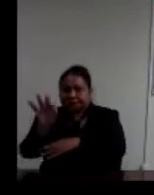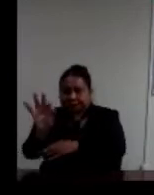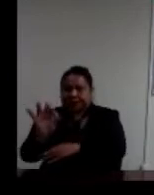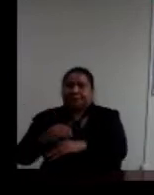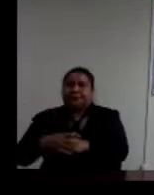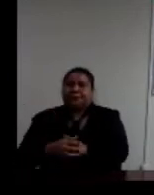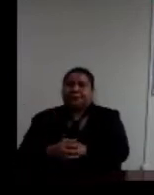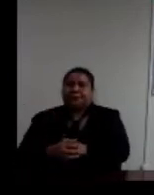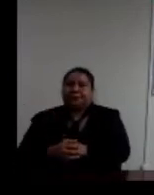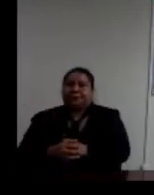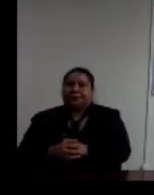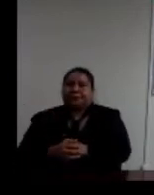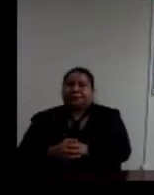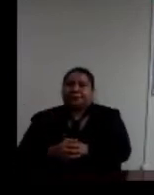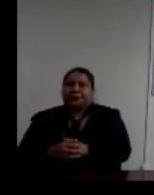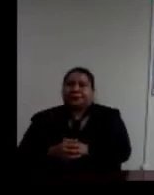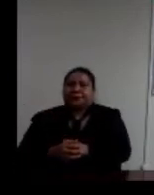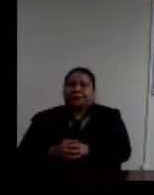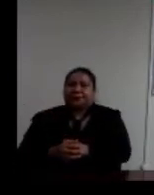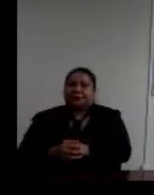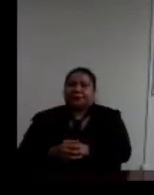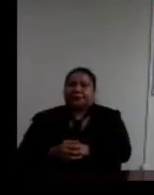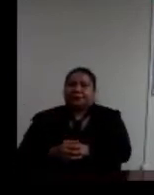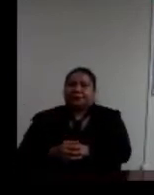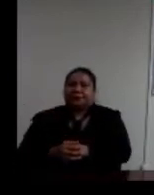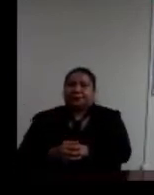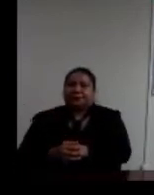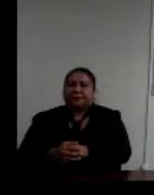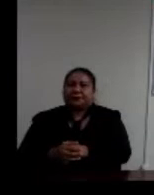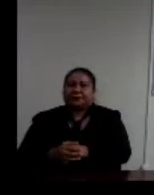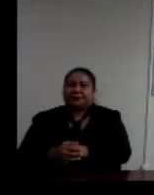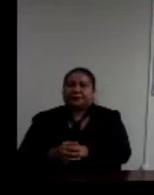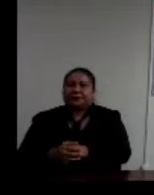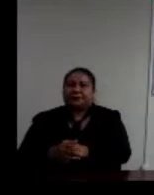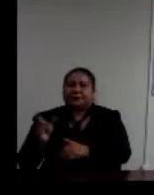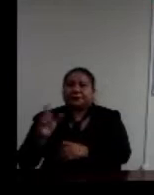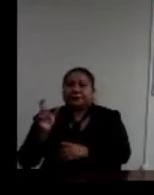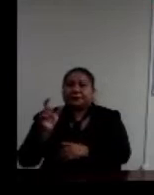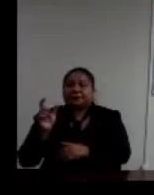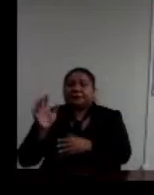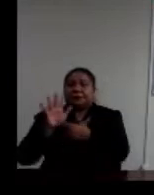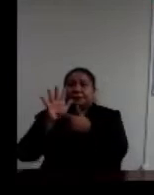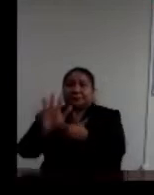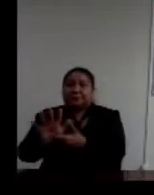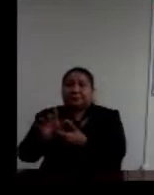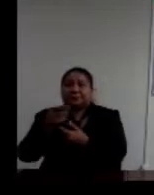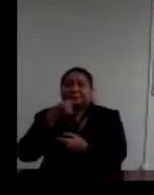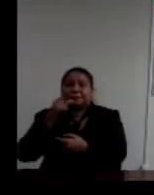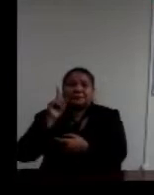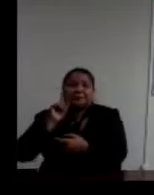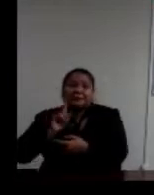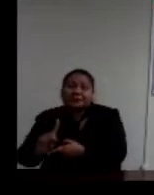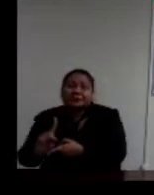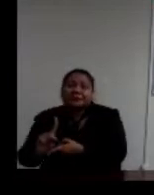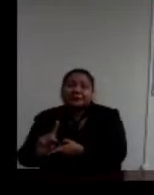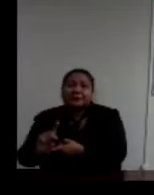Pero el fenotipo o las características cuando se presenta en niñas es mucho más frecuente